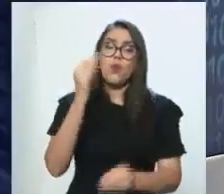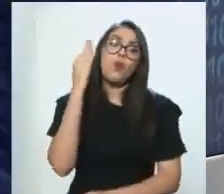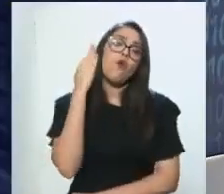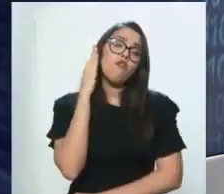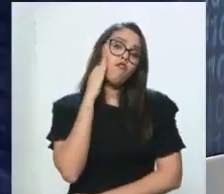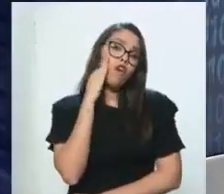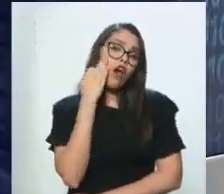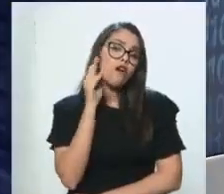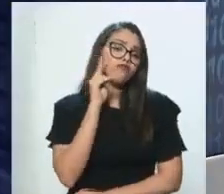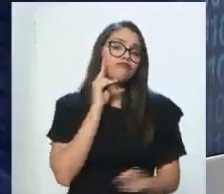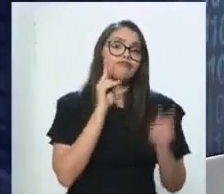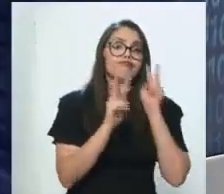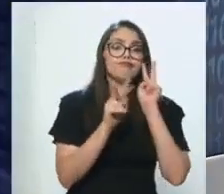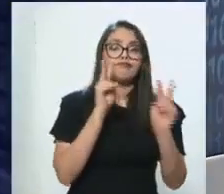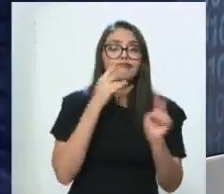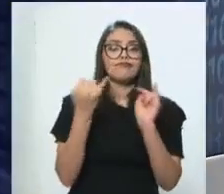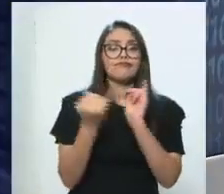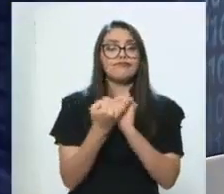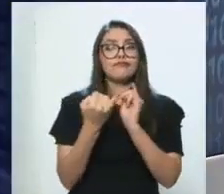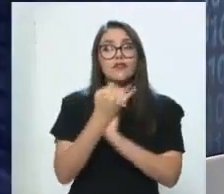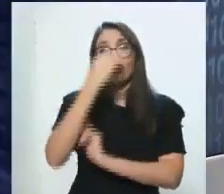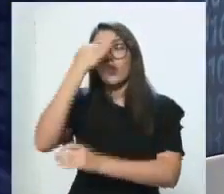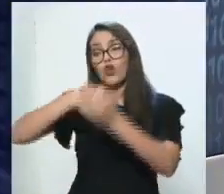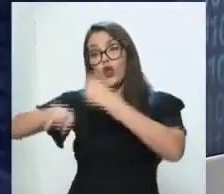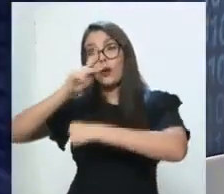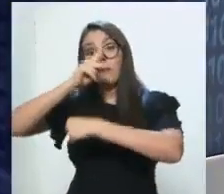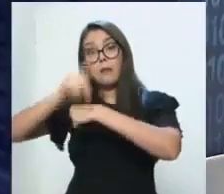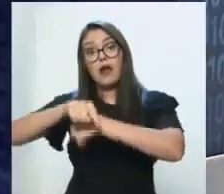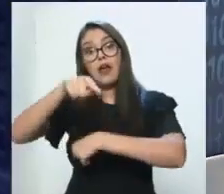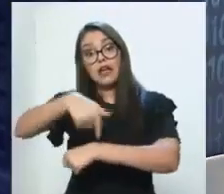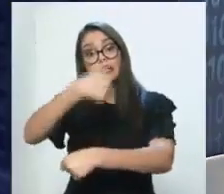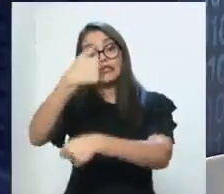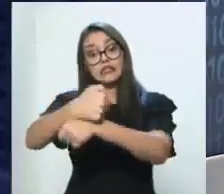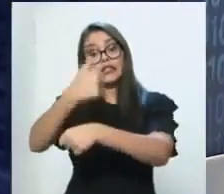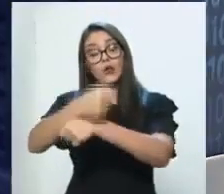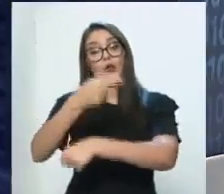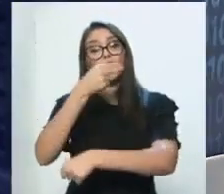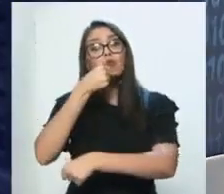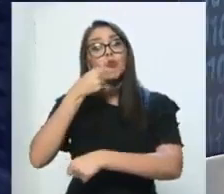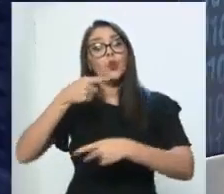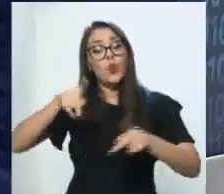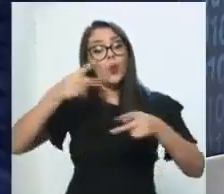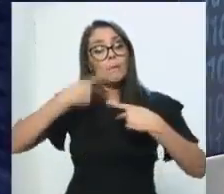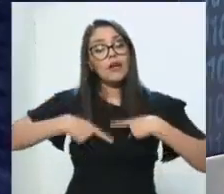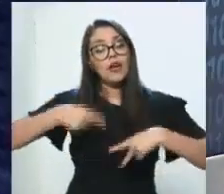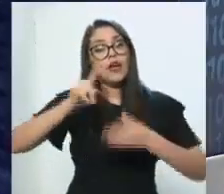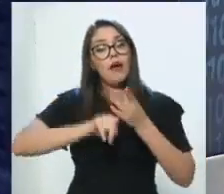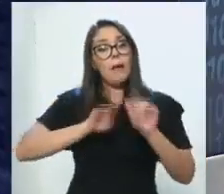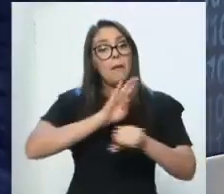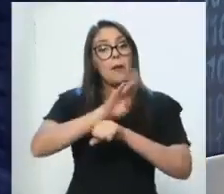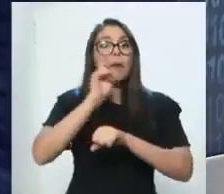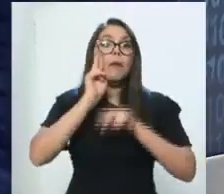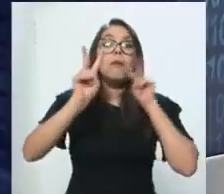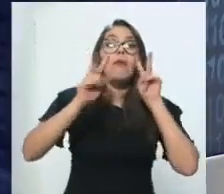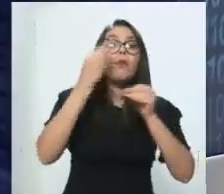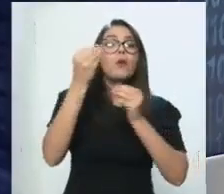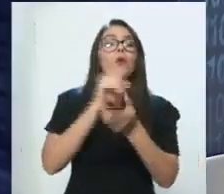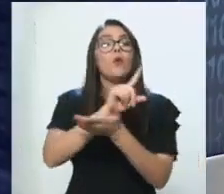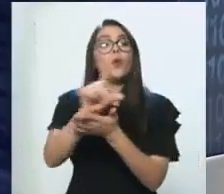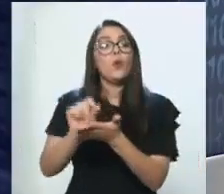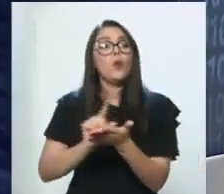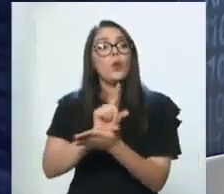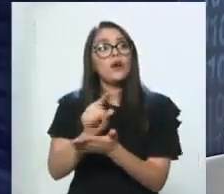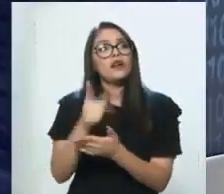entre los países con mayor usuarios de Twitter. Y esta situación pues es